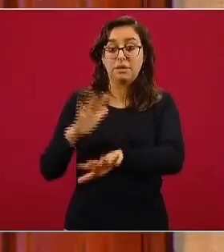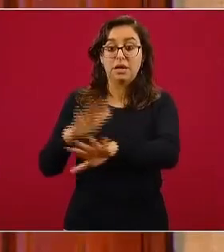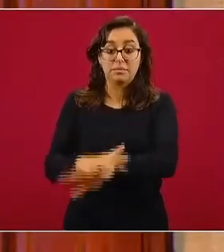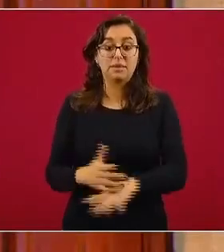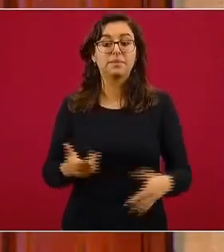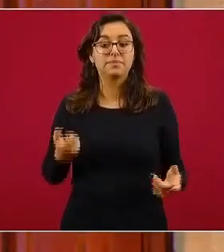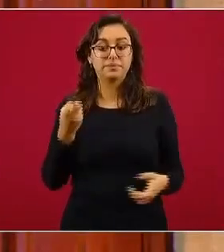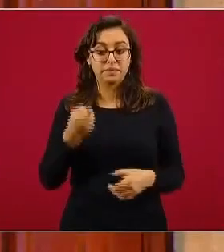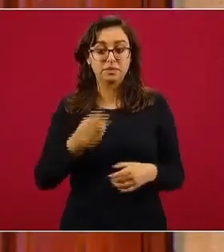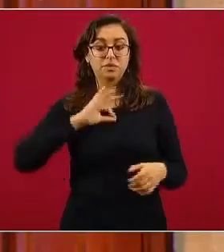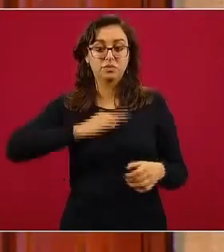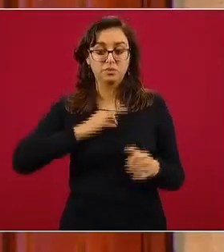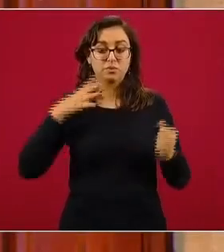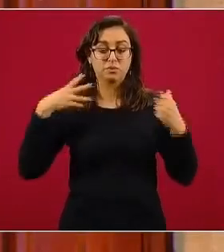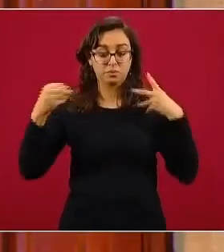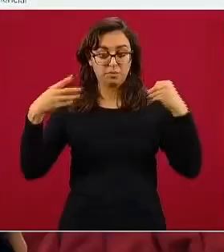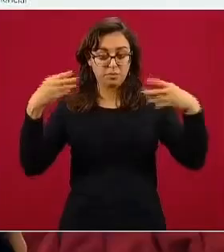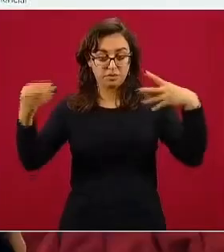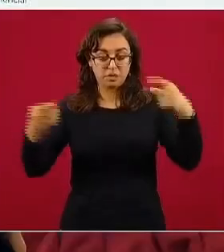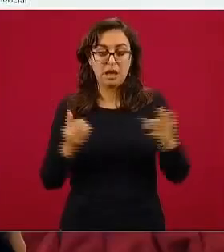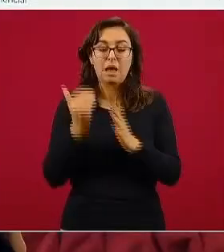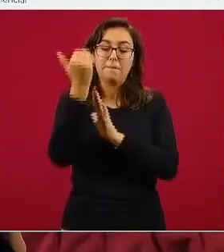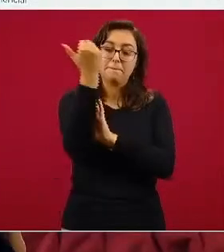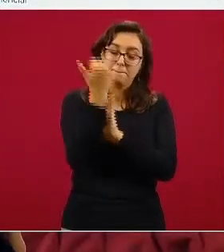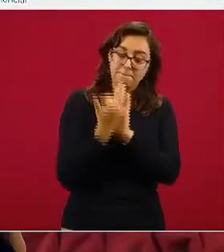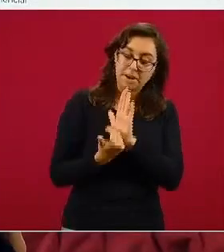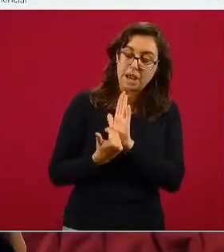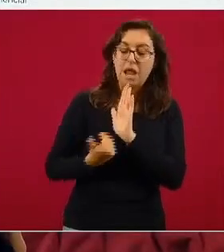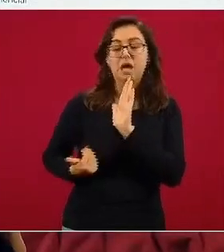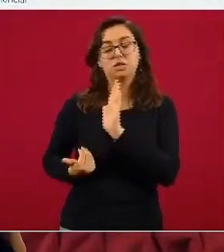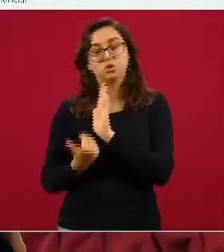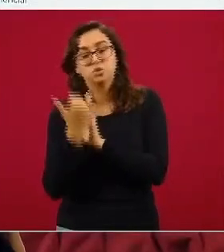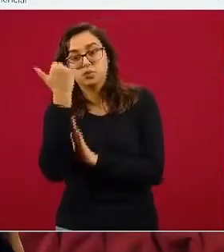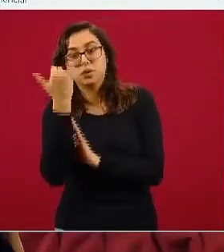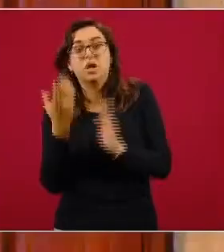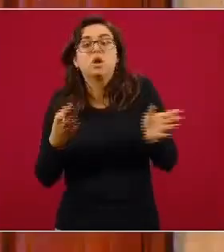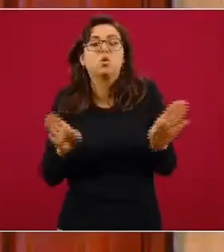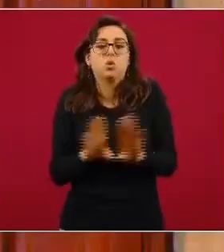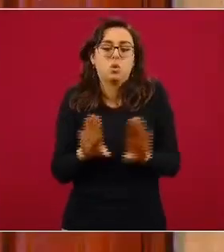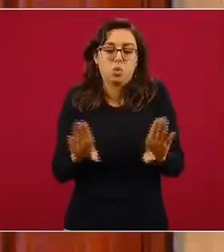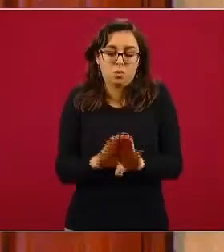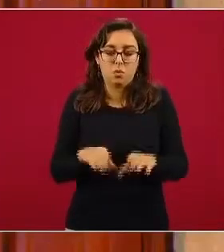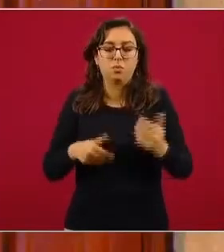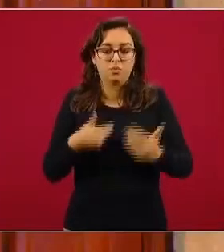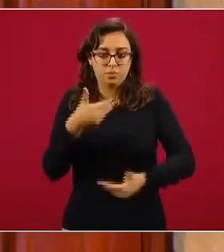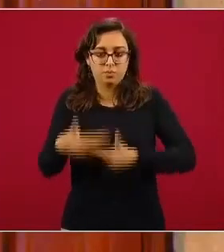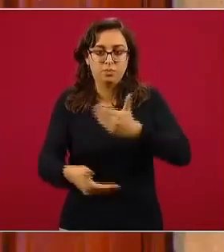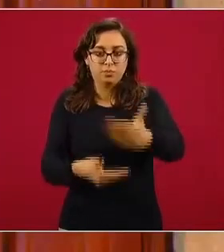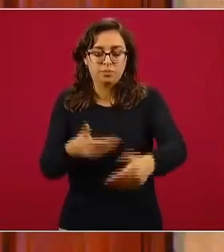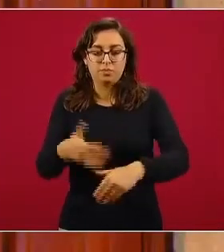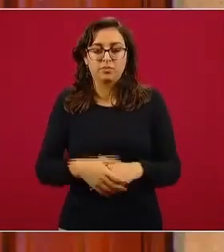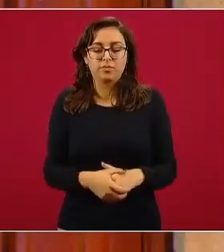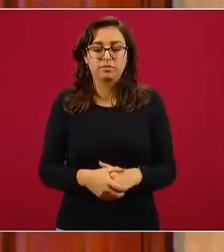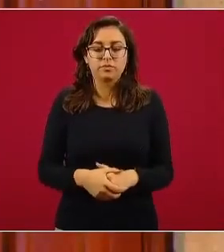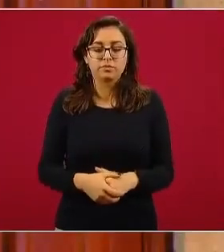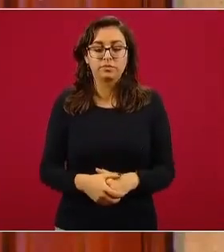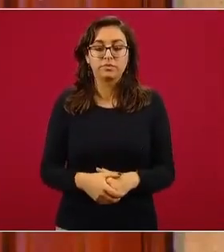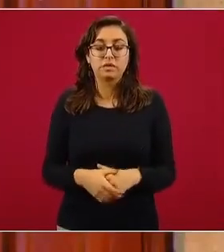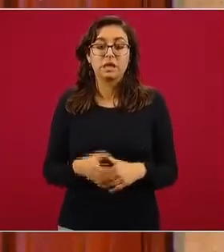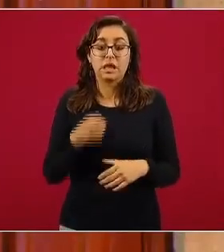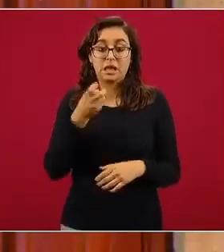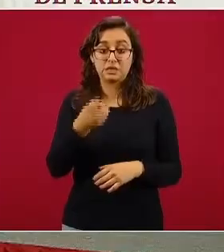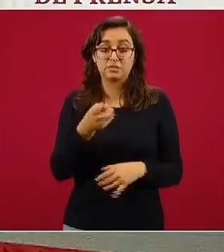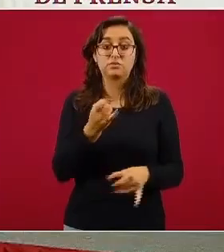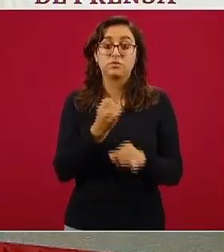de la epidemia volvería nuevamente a disminuir, estaría incrementando o se mantendría en una estabilidad. Digamos que es en un momento